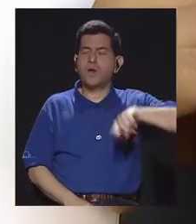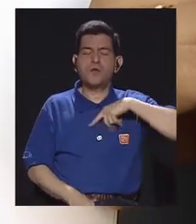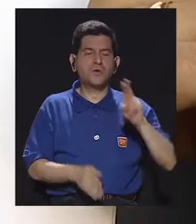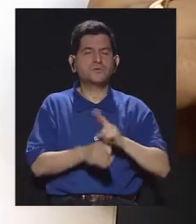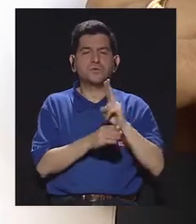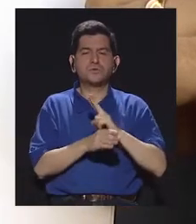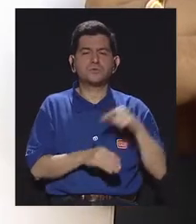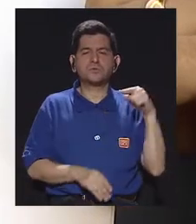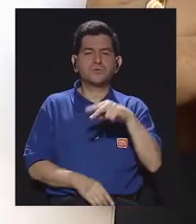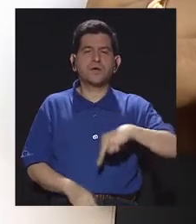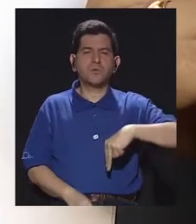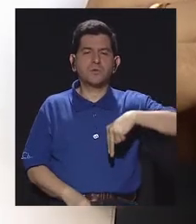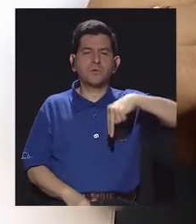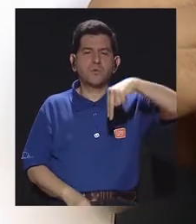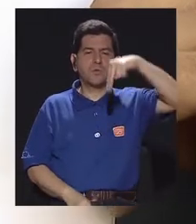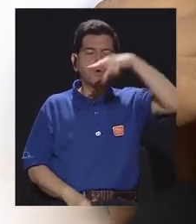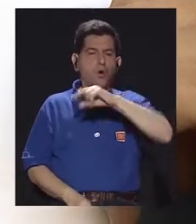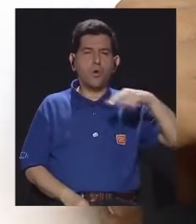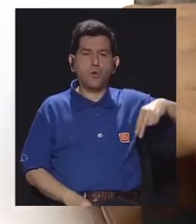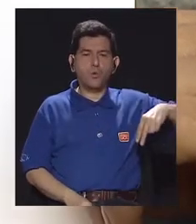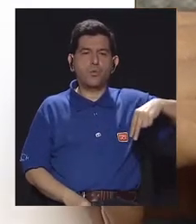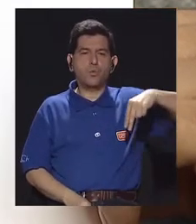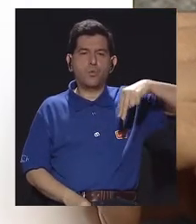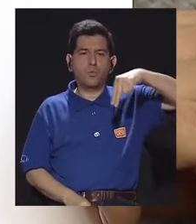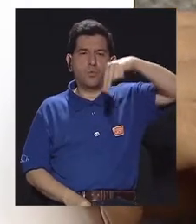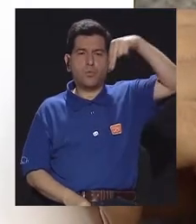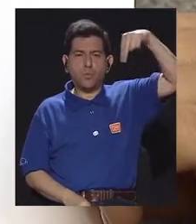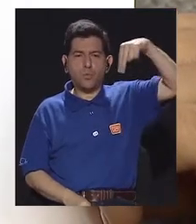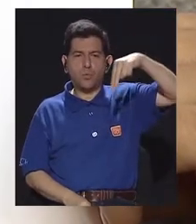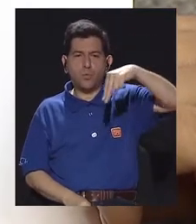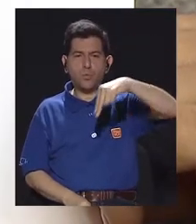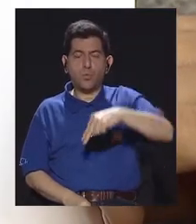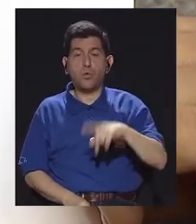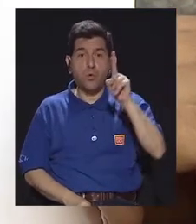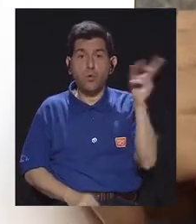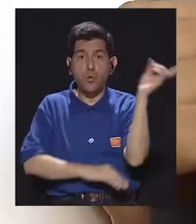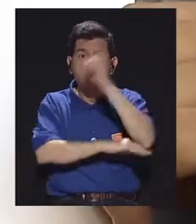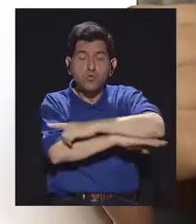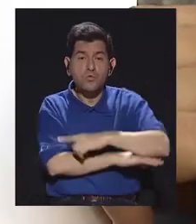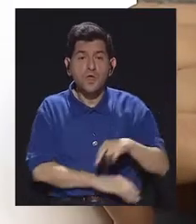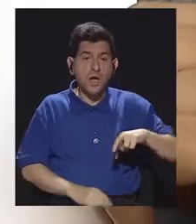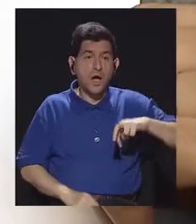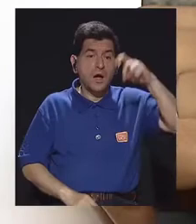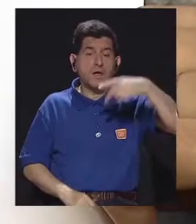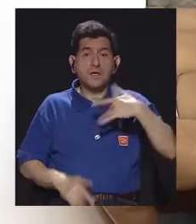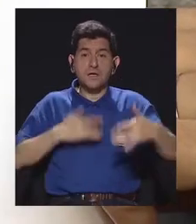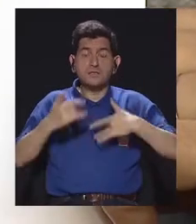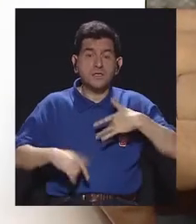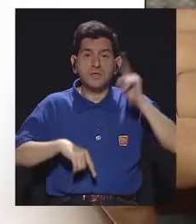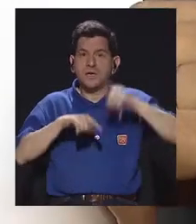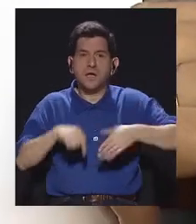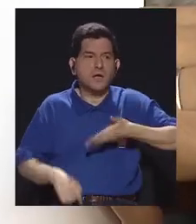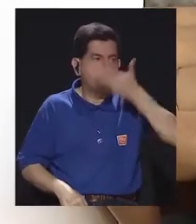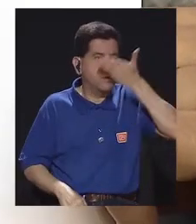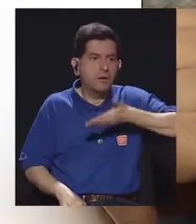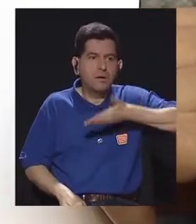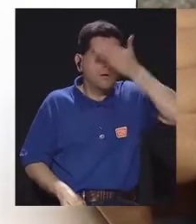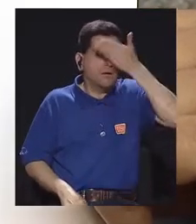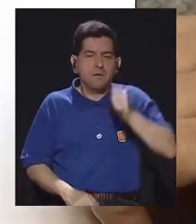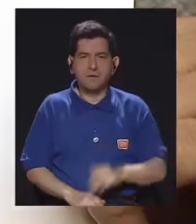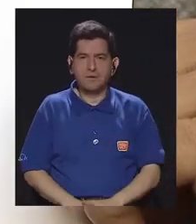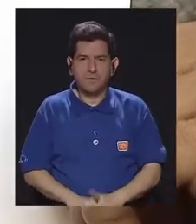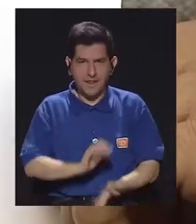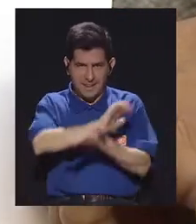utilizar únicamente el ascensor o las escaleras eléctricas y lo hacemos un día, subimos escaleras y sentimos que nos estamos ahogando. Sí.